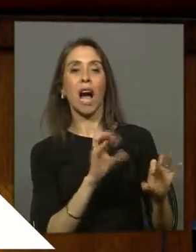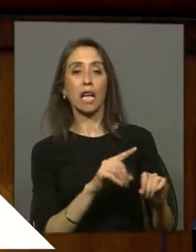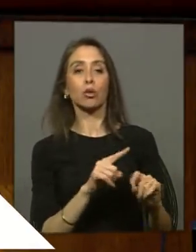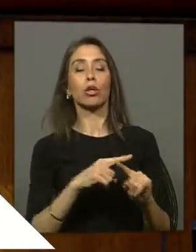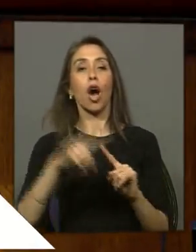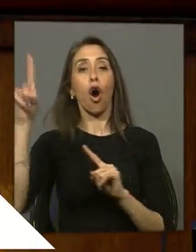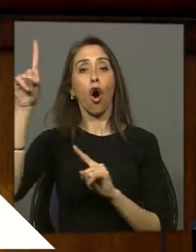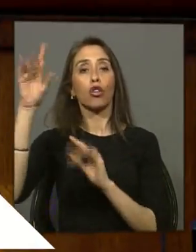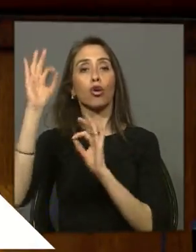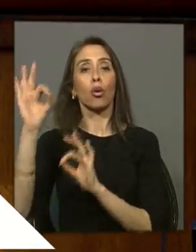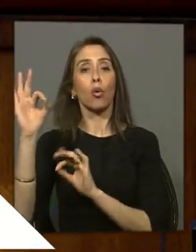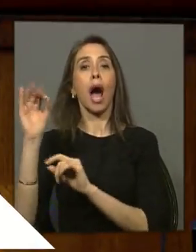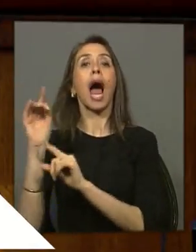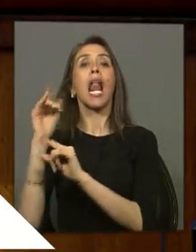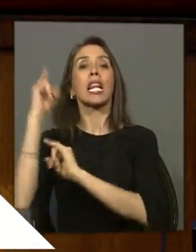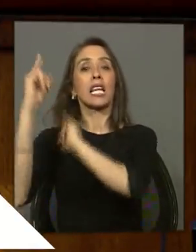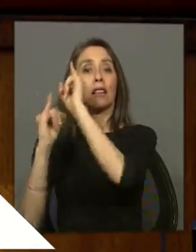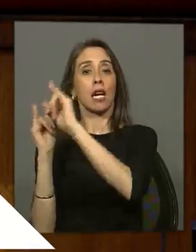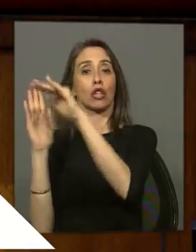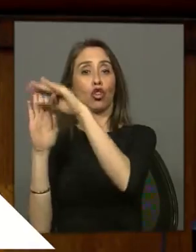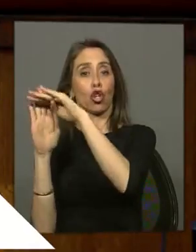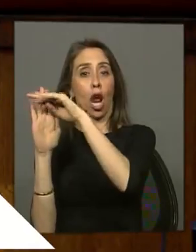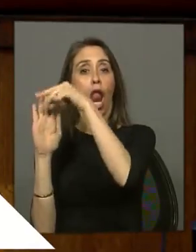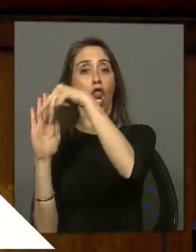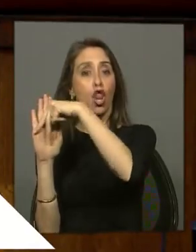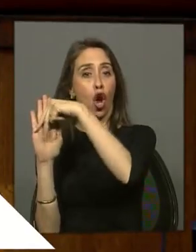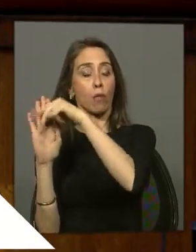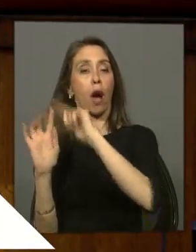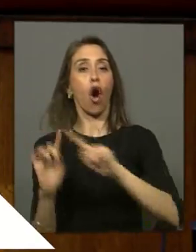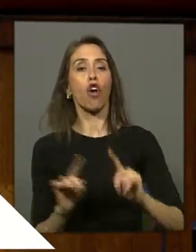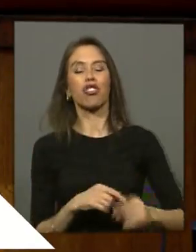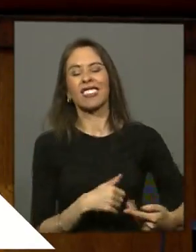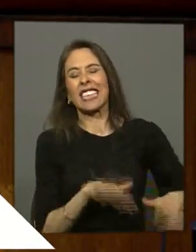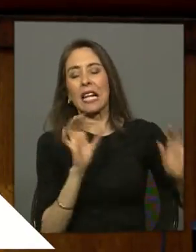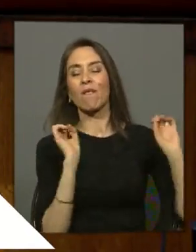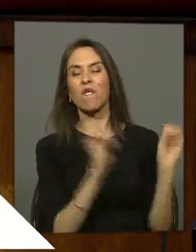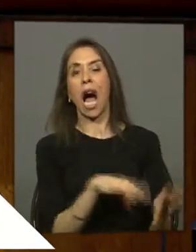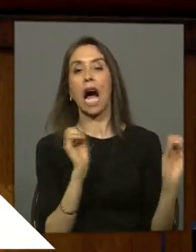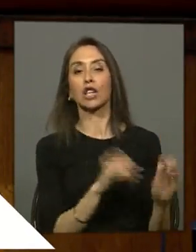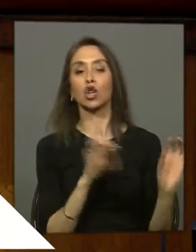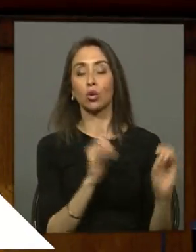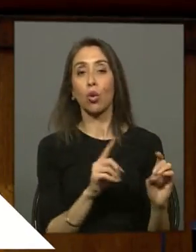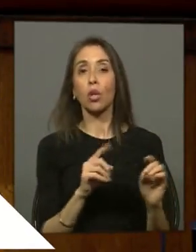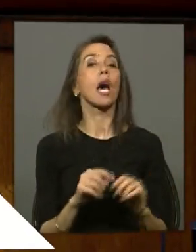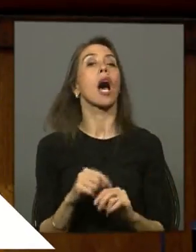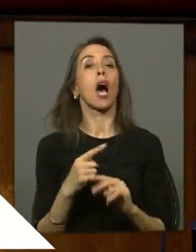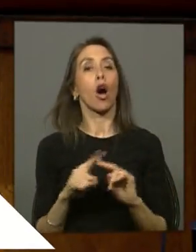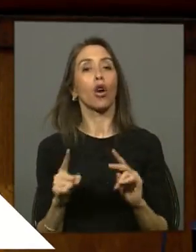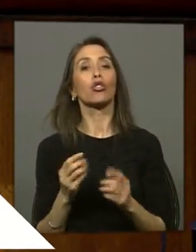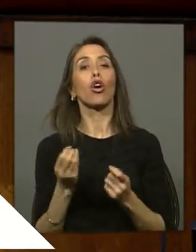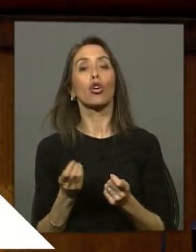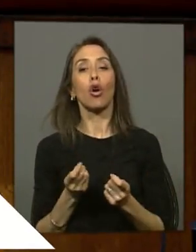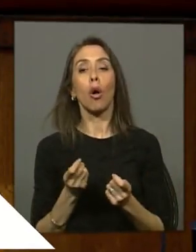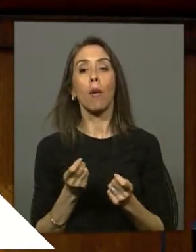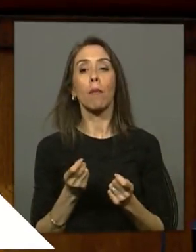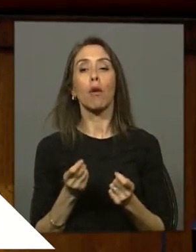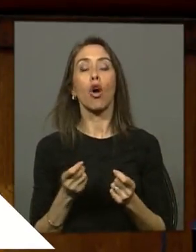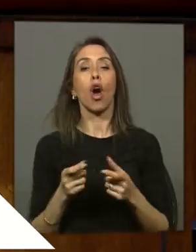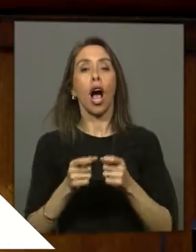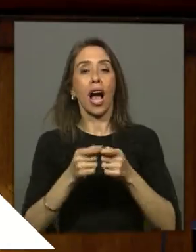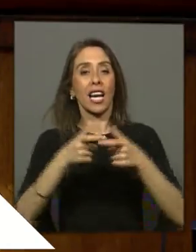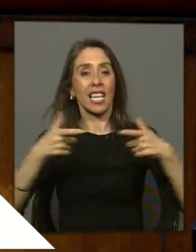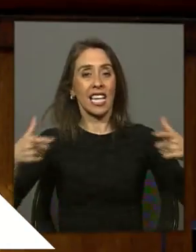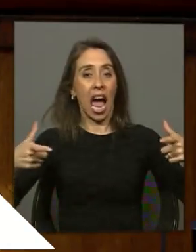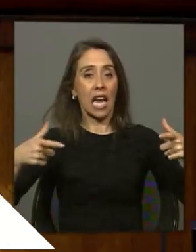operan como simples botaderos de basura letra C debe existir una coordinación en el manejo de la basura a nivel de macros ciudades